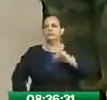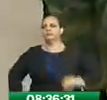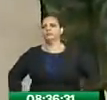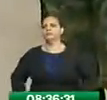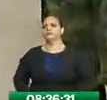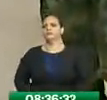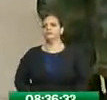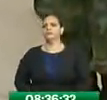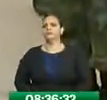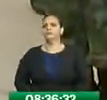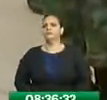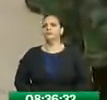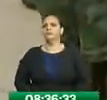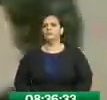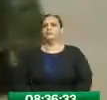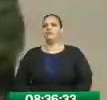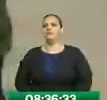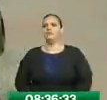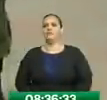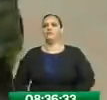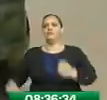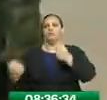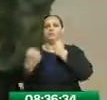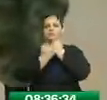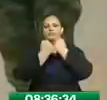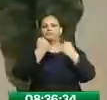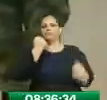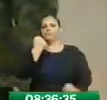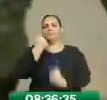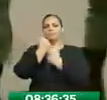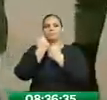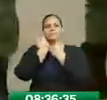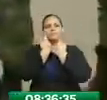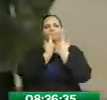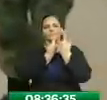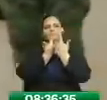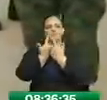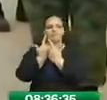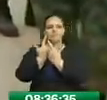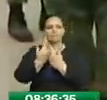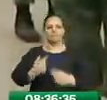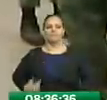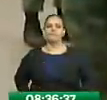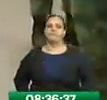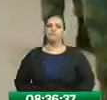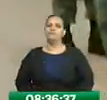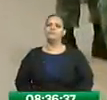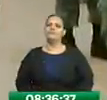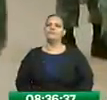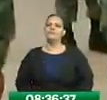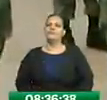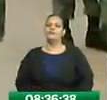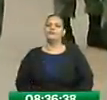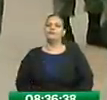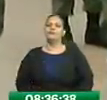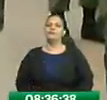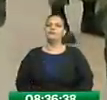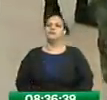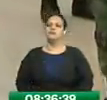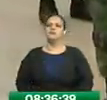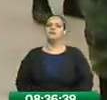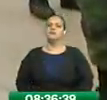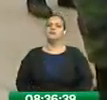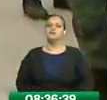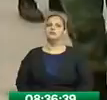ATM también, que colabora con el trabajo de la ciudadanía. El teniente coronel, vamos